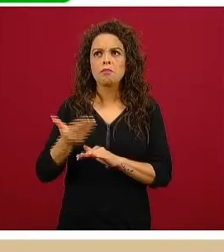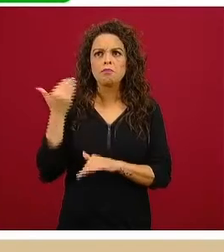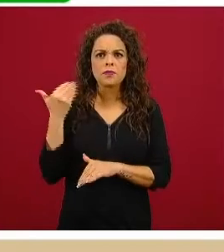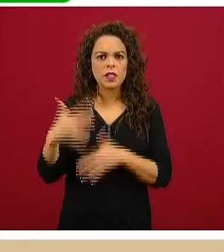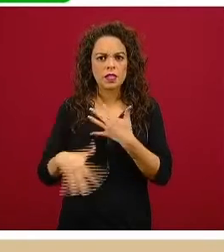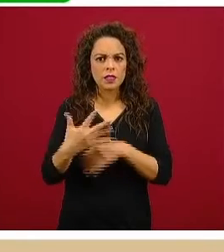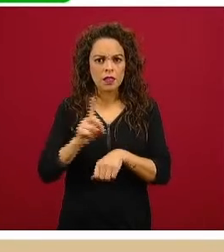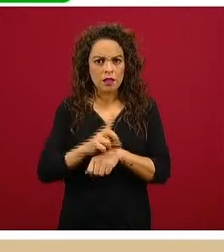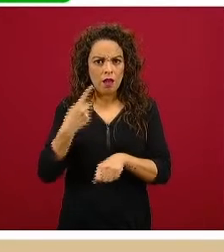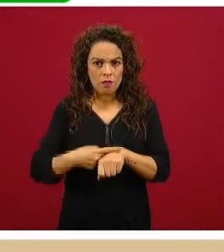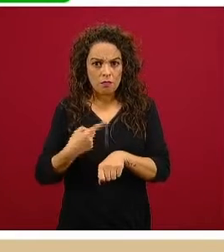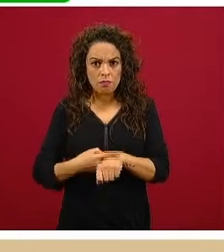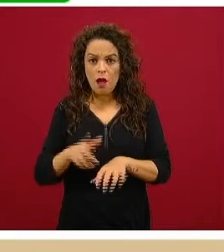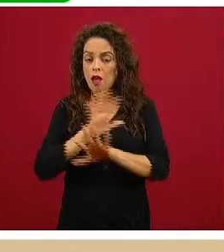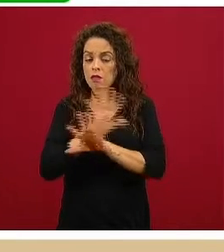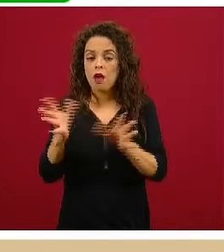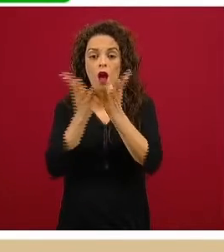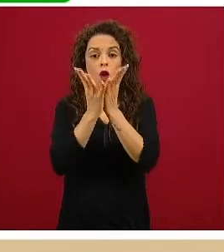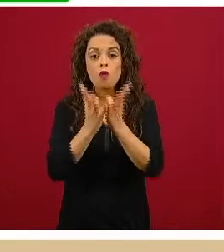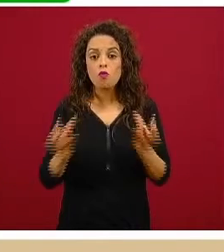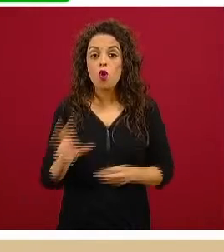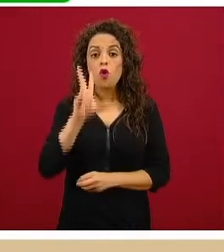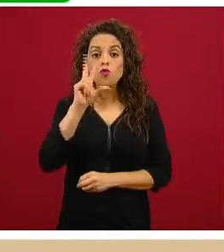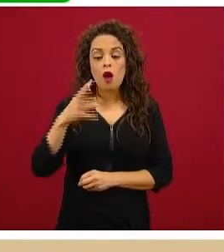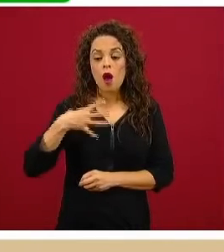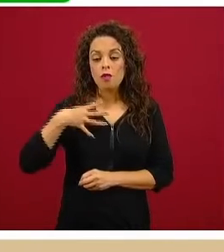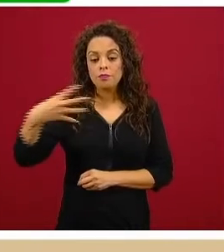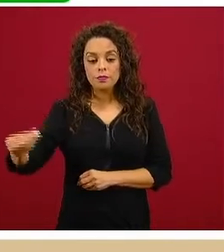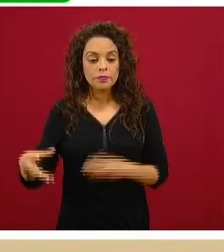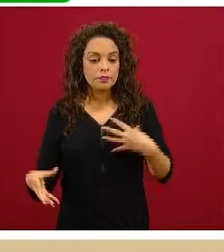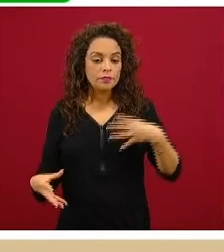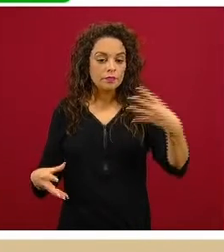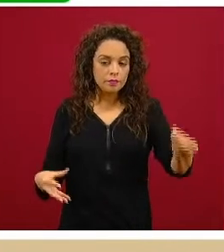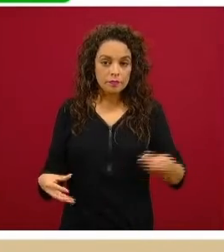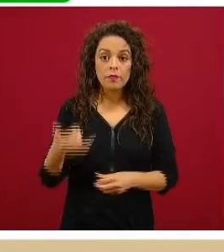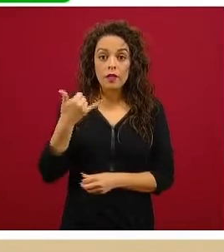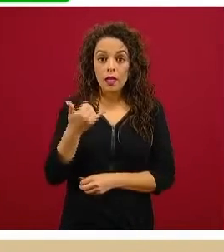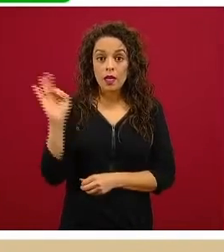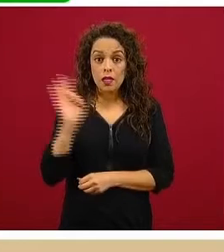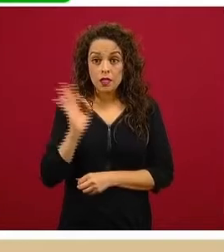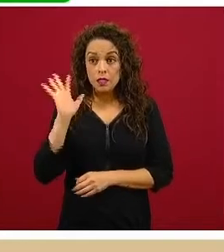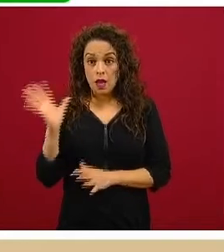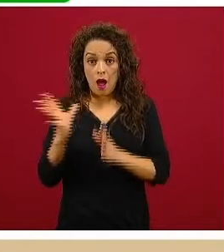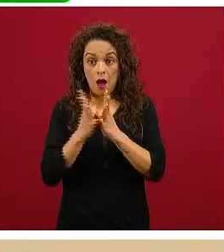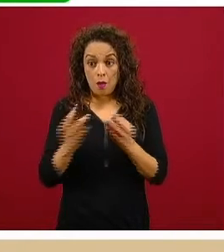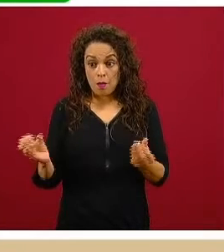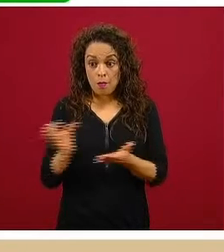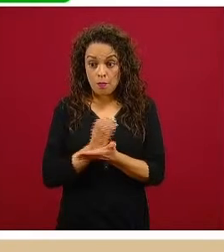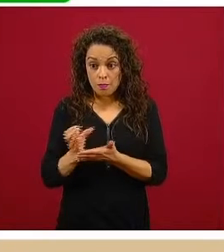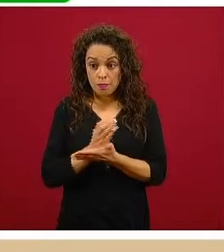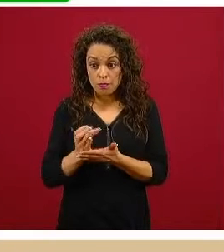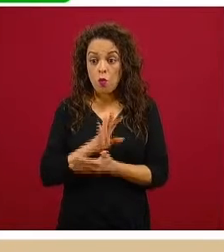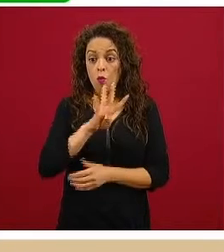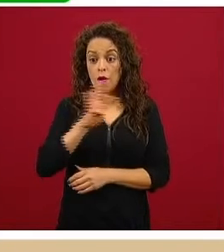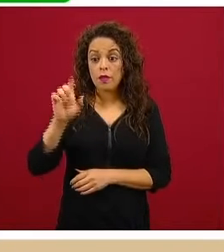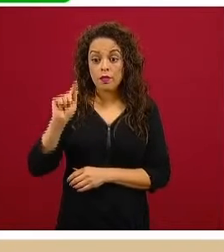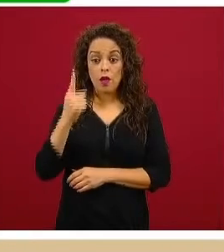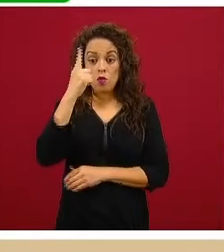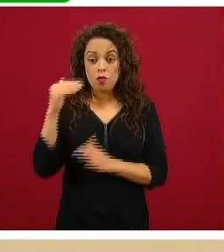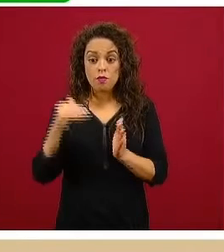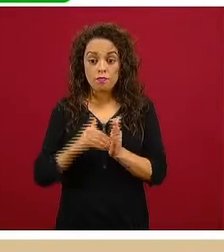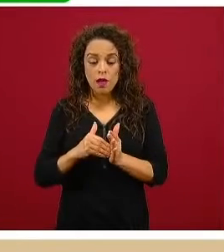una suma general de casos que supera los 700,000. Solamente 40,000,